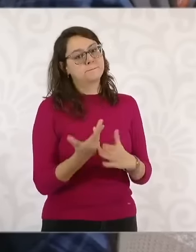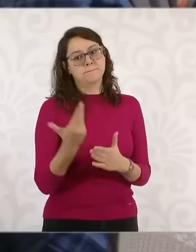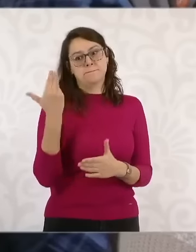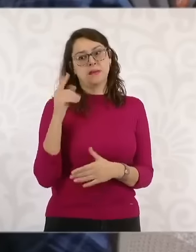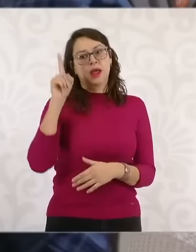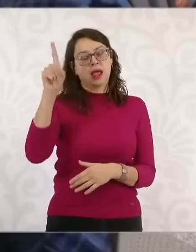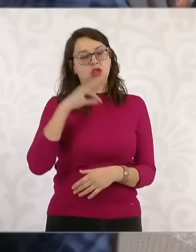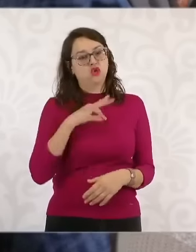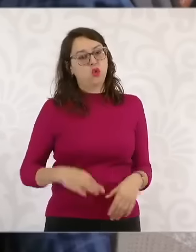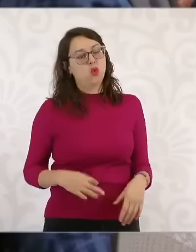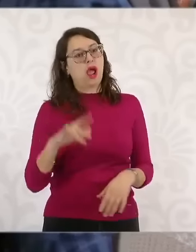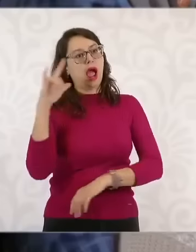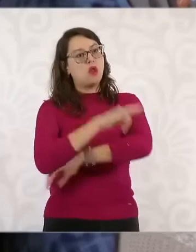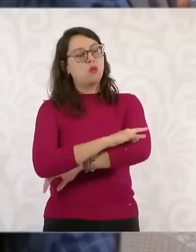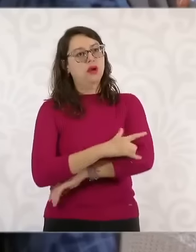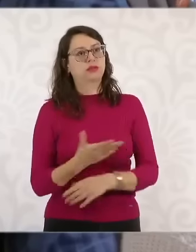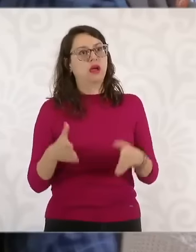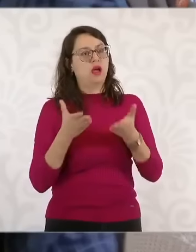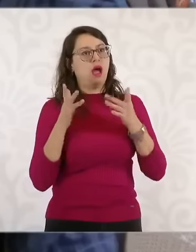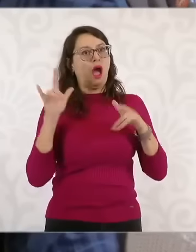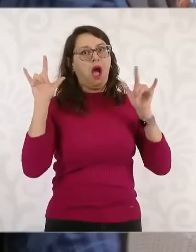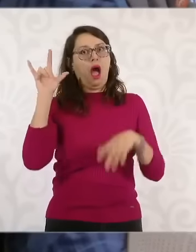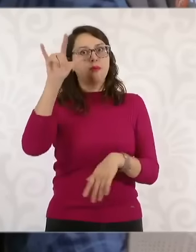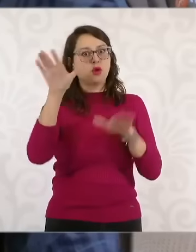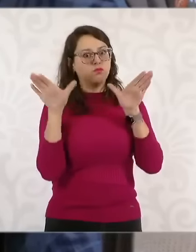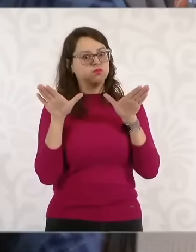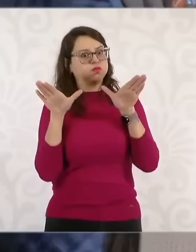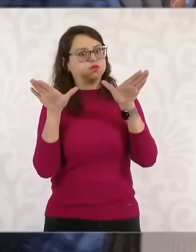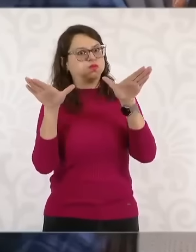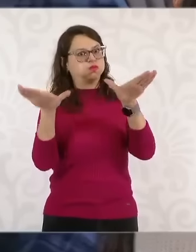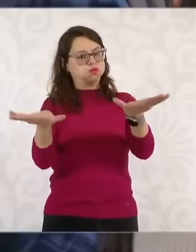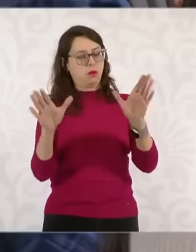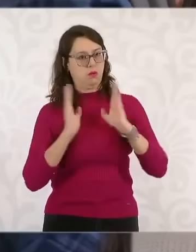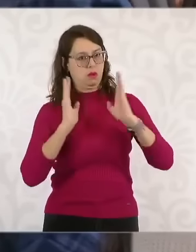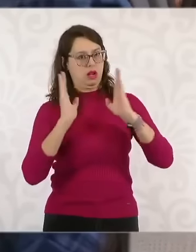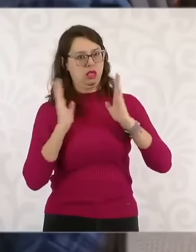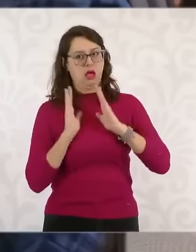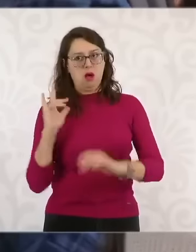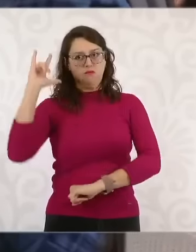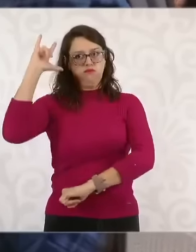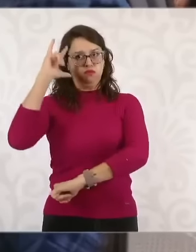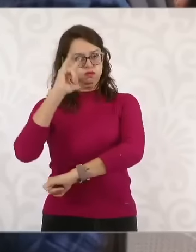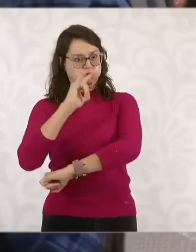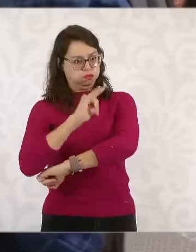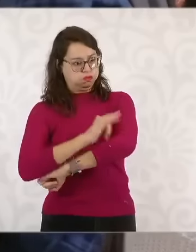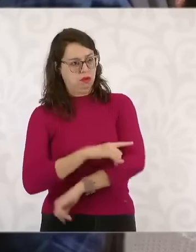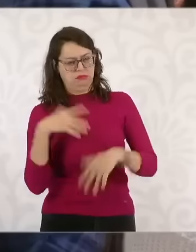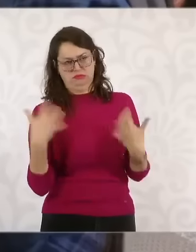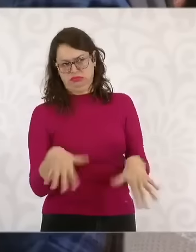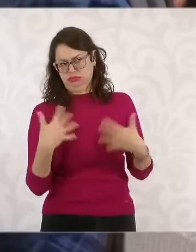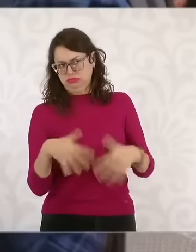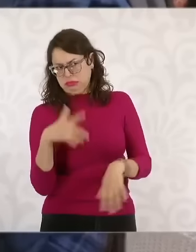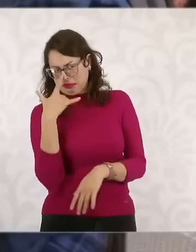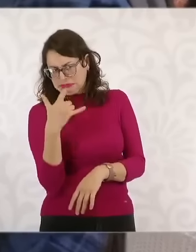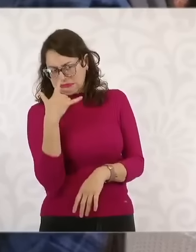en el aeropuerto de Toluca. Para evitar todo ello, ¿podría usted aclararnos cuáles fueron los motivos por los cuales este avión aterrizó en